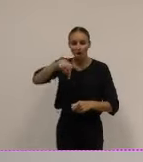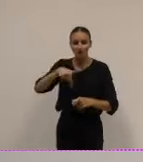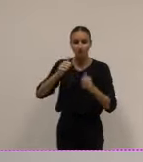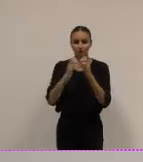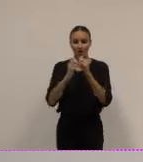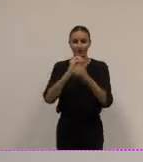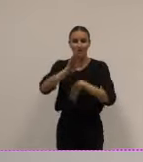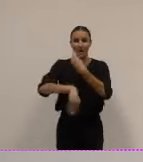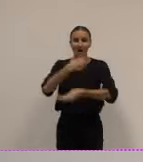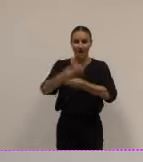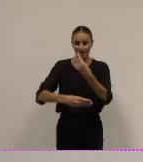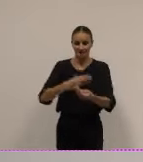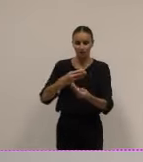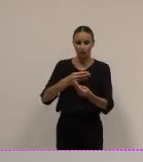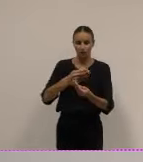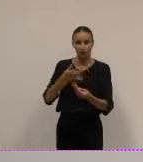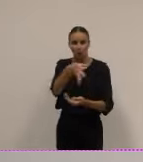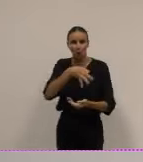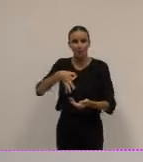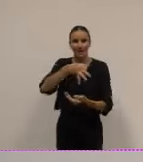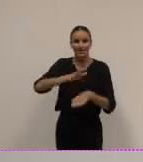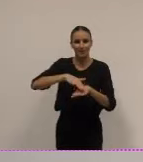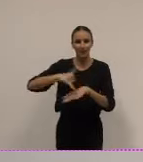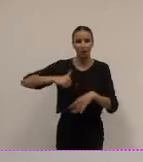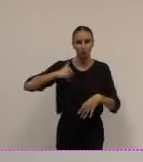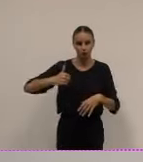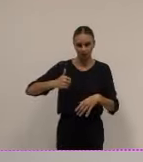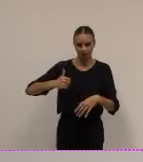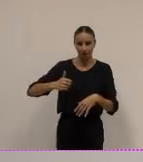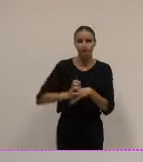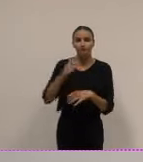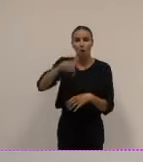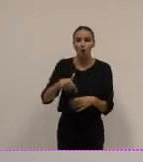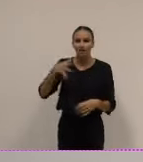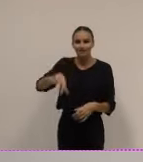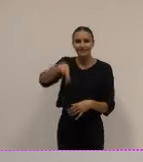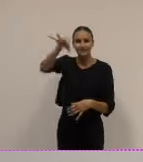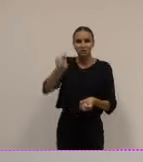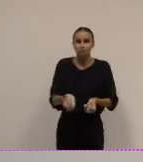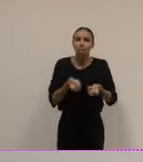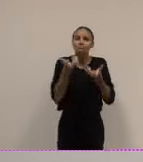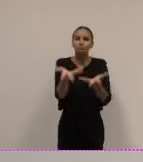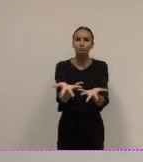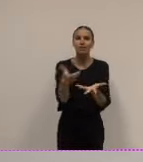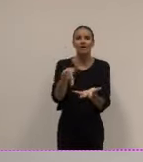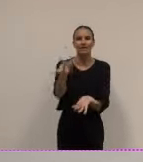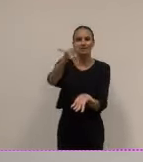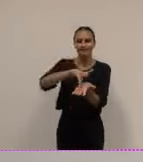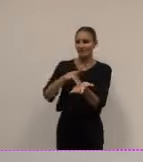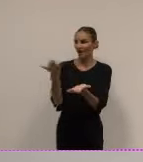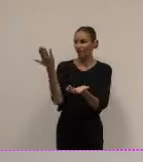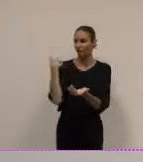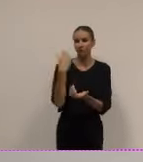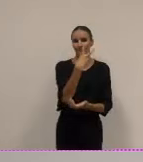de oportunidades. Y también hoy tengo que comunicarles una decisión que he tomado, que la tengo tomada desde el pasado 29 de